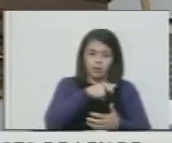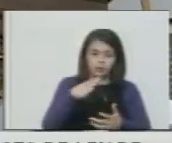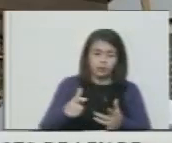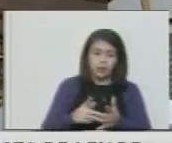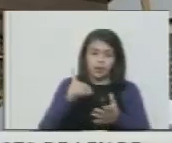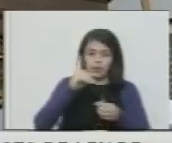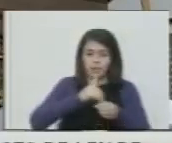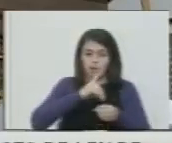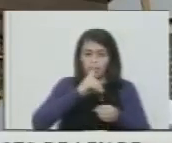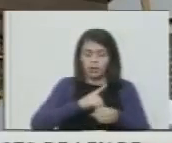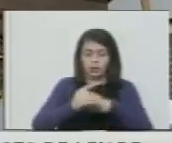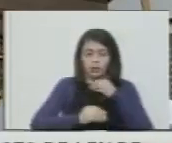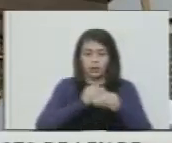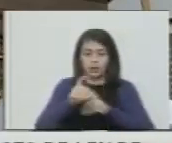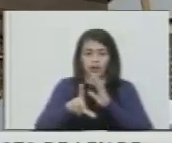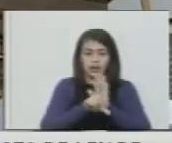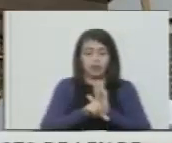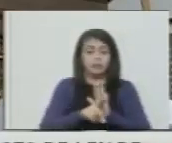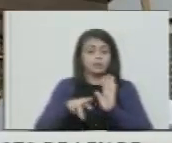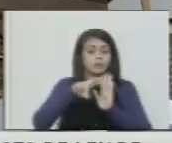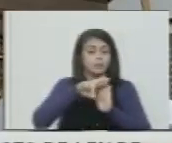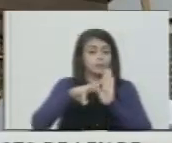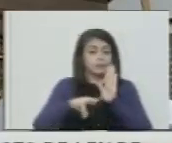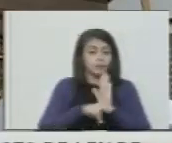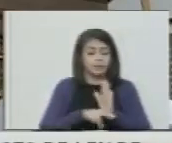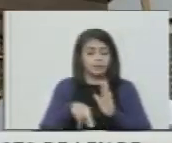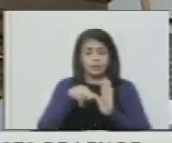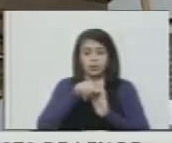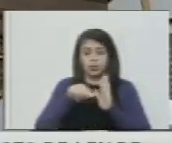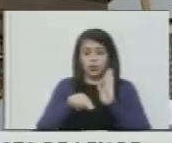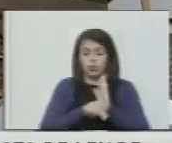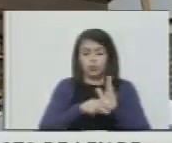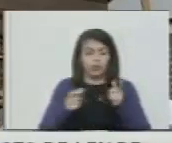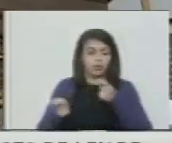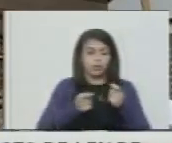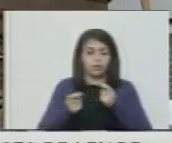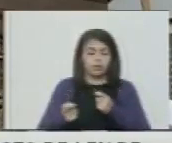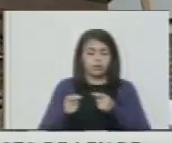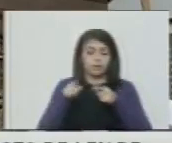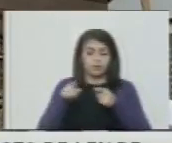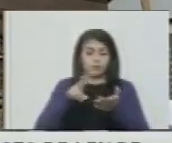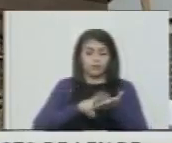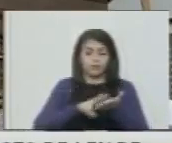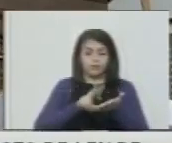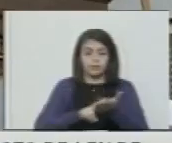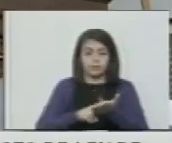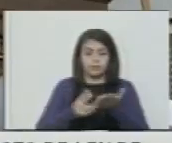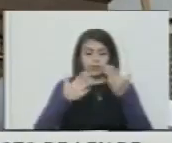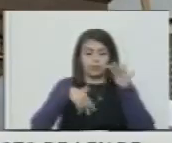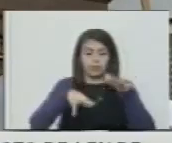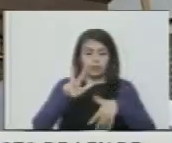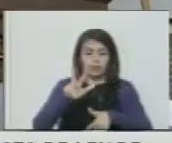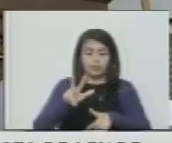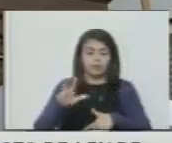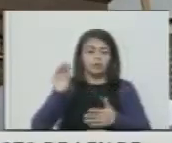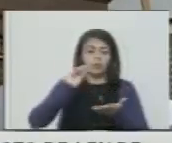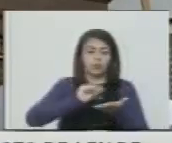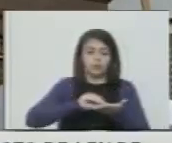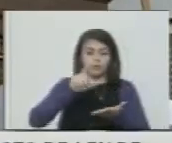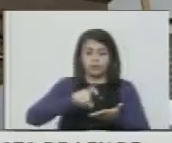cualquier otro registro que establezca esta ley, su reglamento y las normas que regulan la materia.